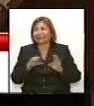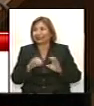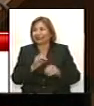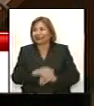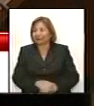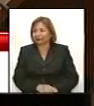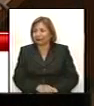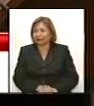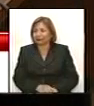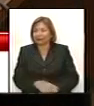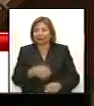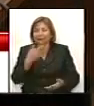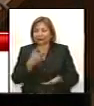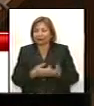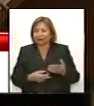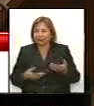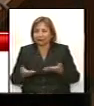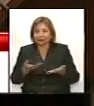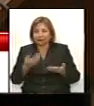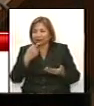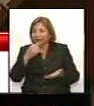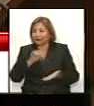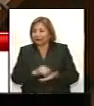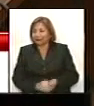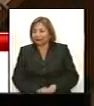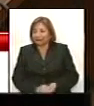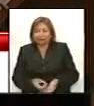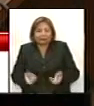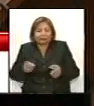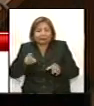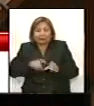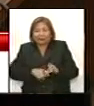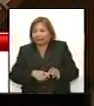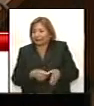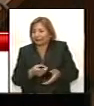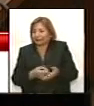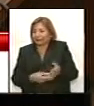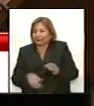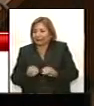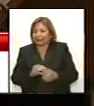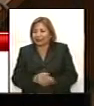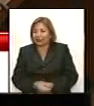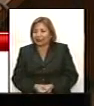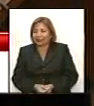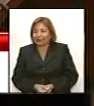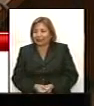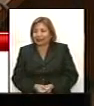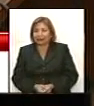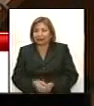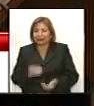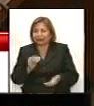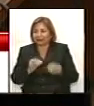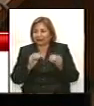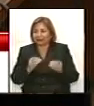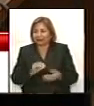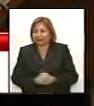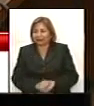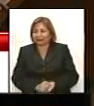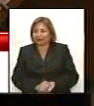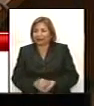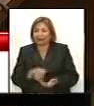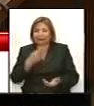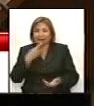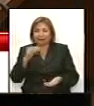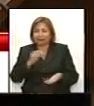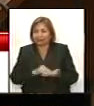ser público el protocolo para saber quién, cuándo, cómo se solicita la información, porque también puede ser mal utilizada. Más a